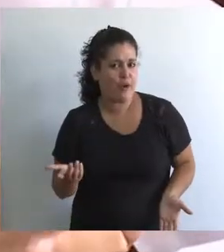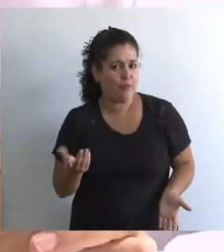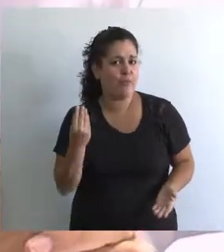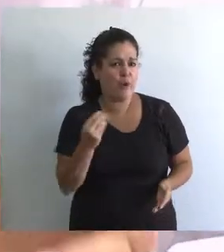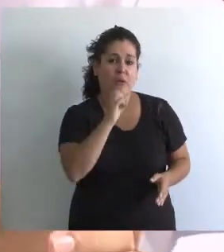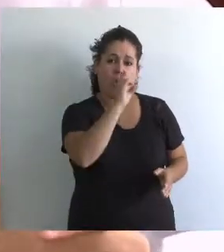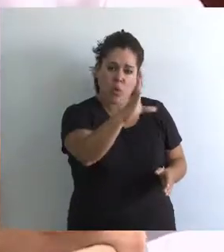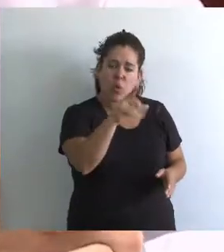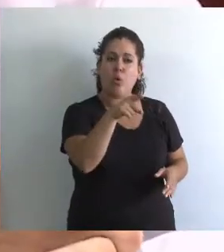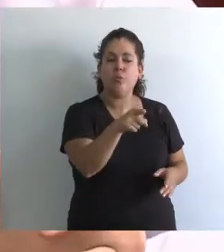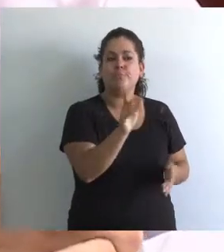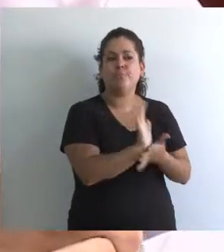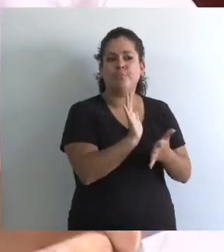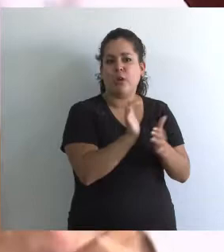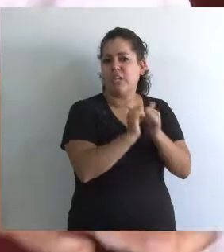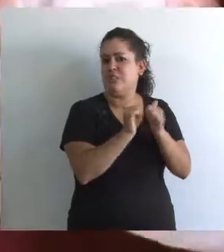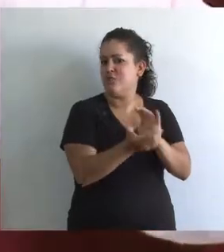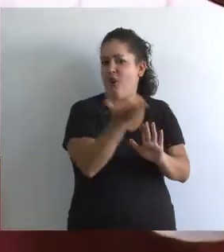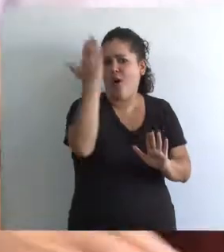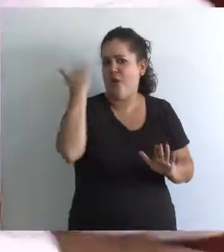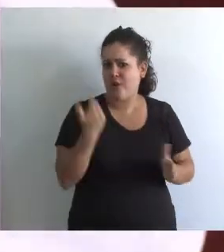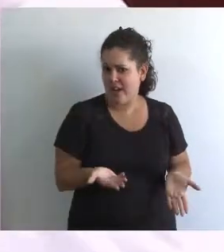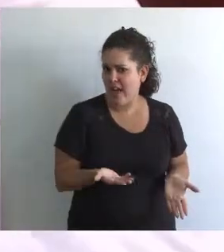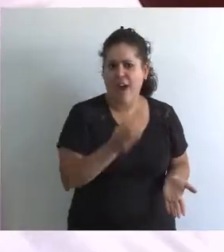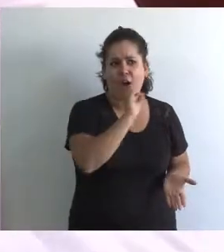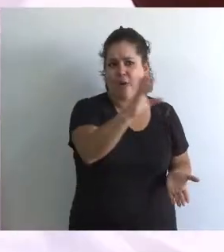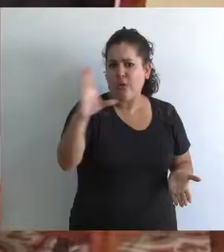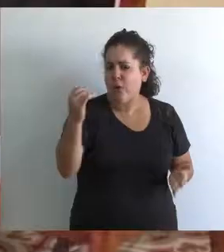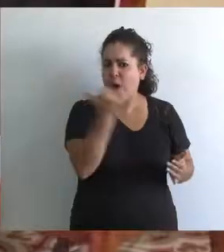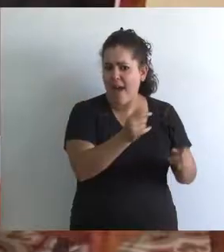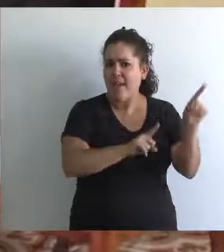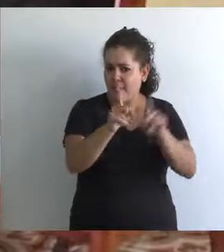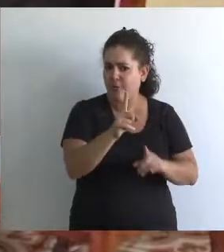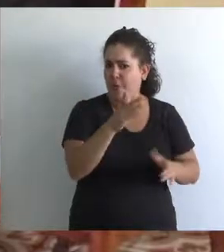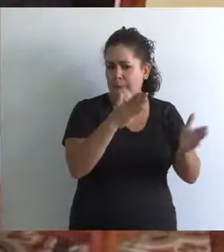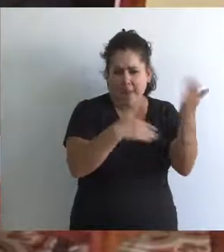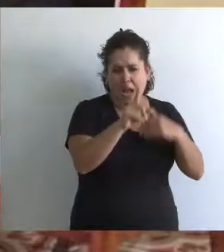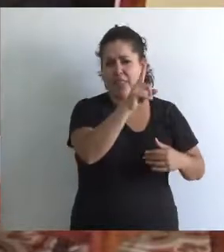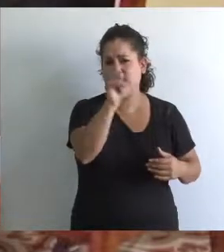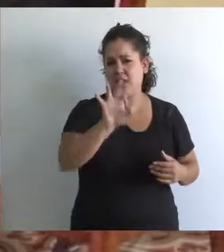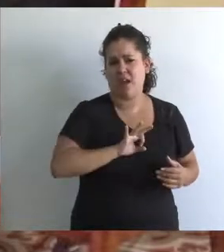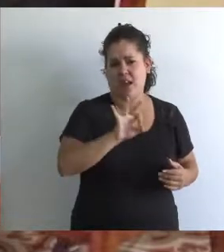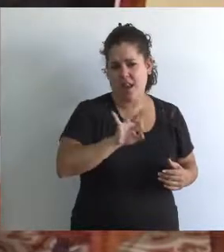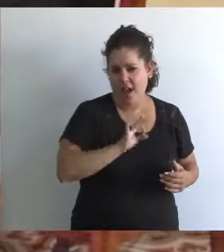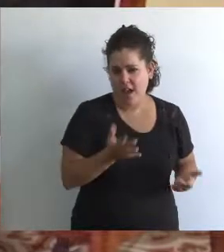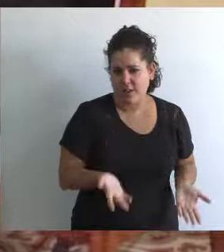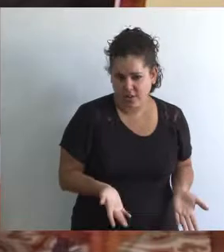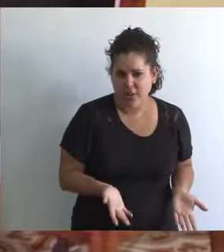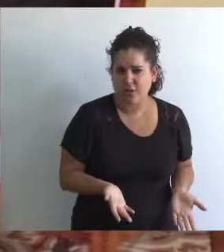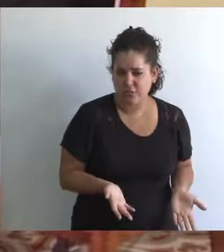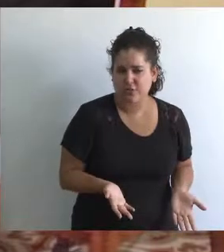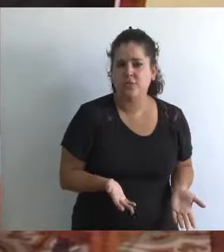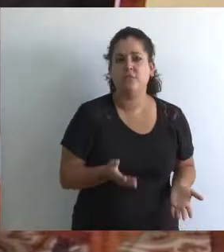muy fuertes y crecieron con la inmigración, las primeras oleadas migratorias. De hecho, hay clubes que tienen más de 100 años, fundadas por los